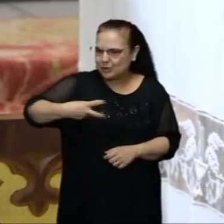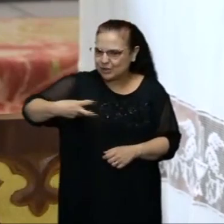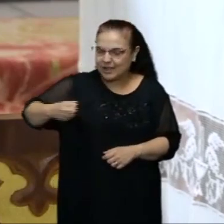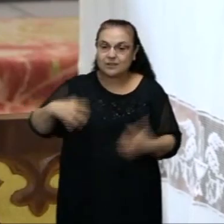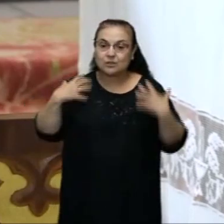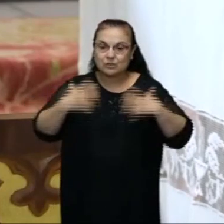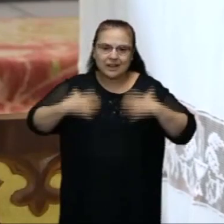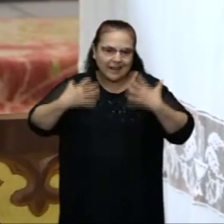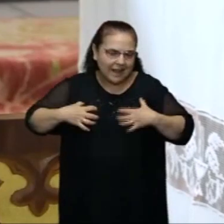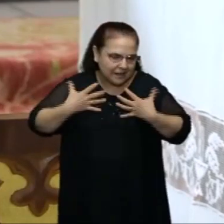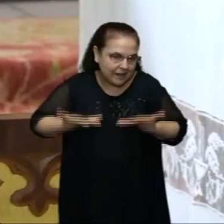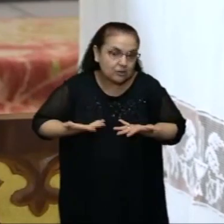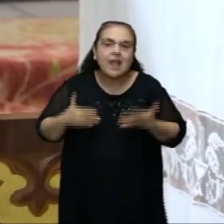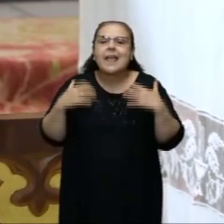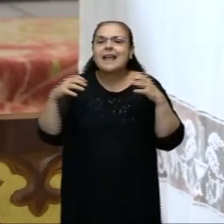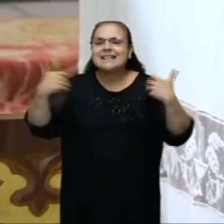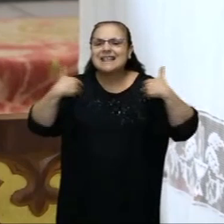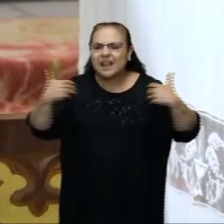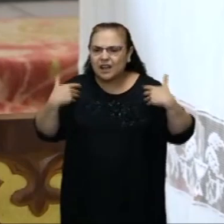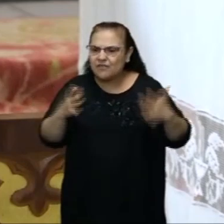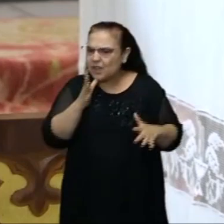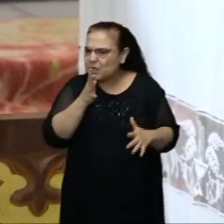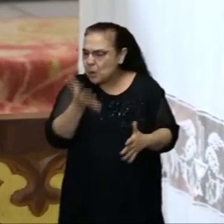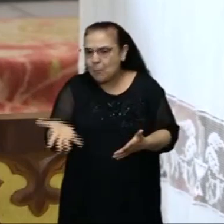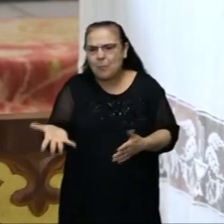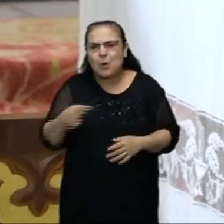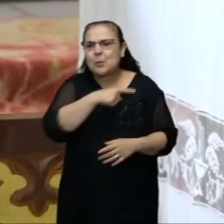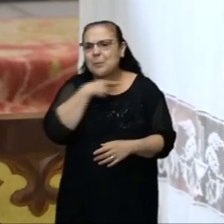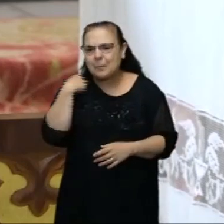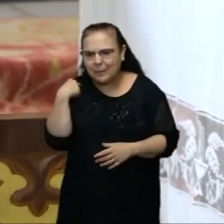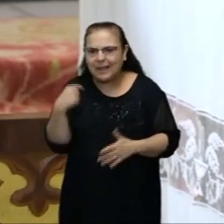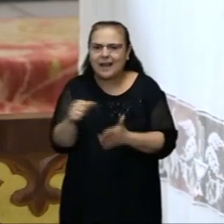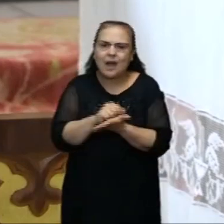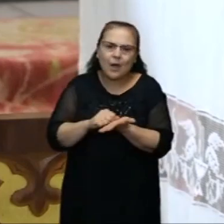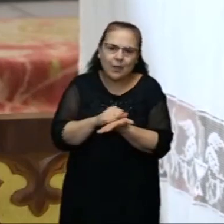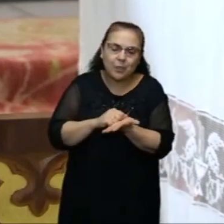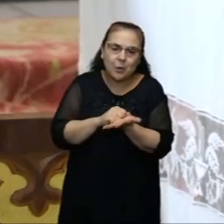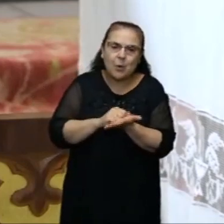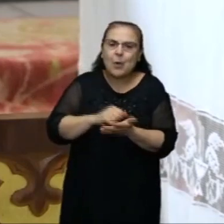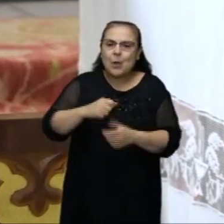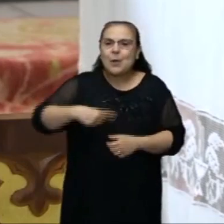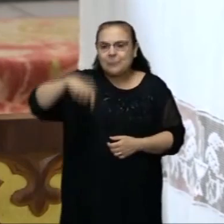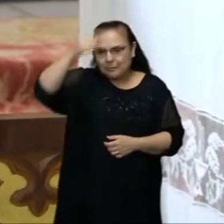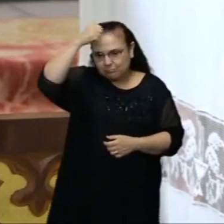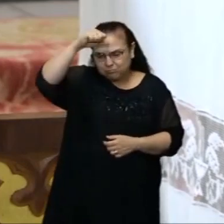y, como sacrificio por el pecado de todo Israel, 12